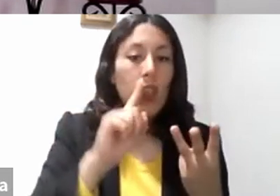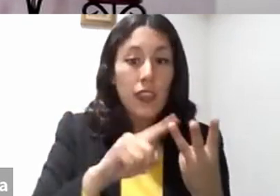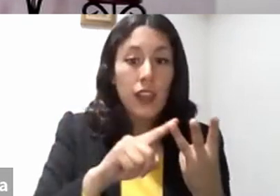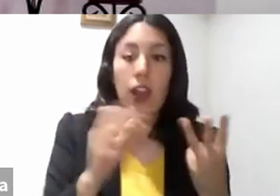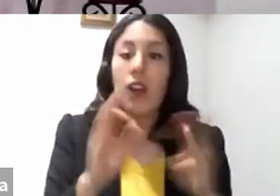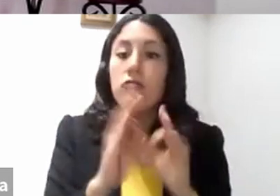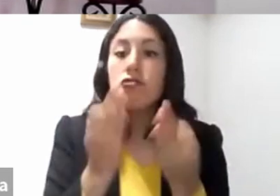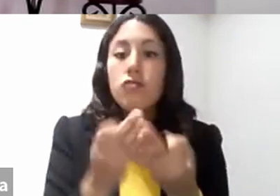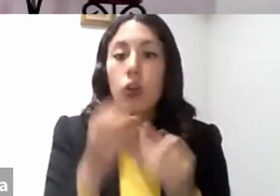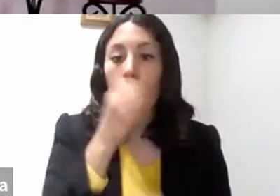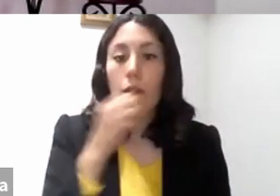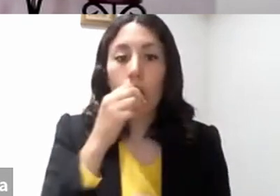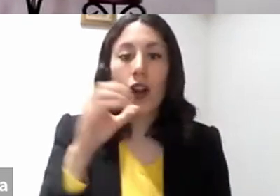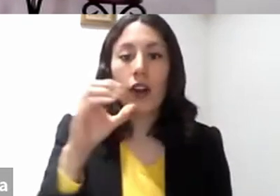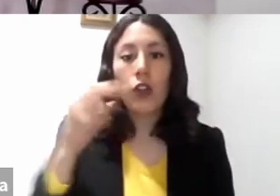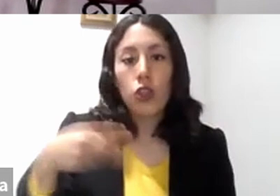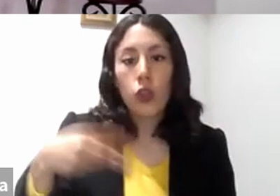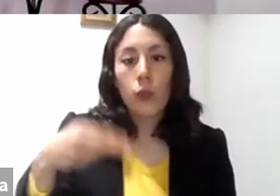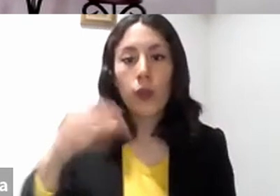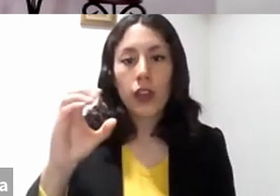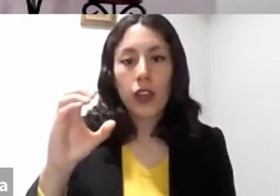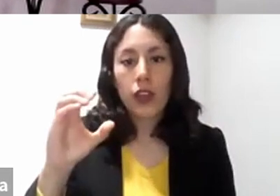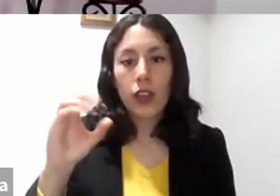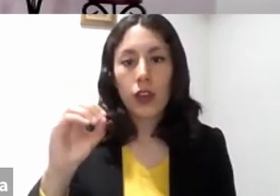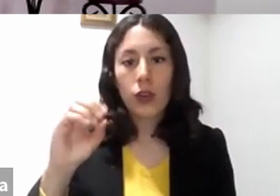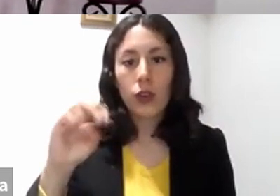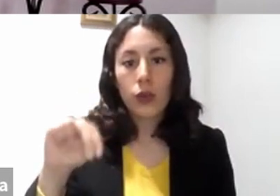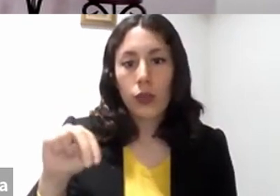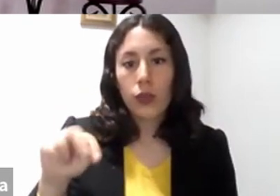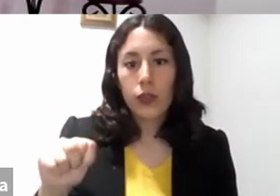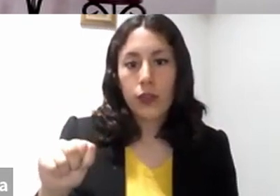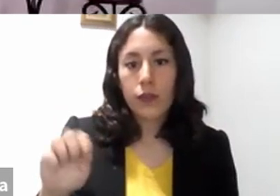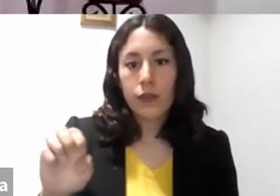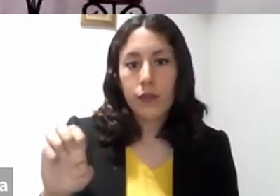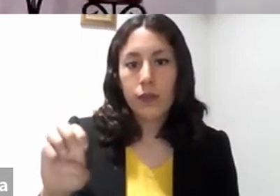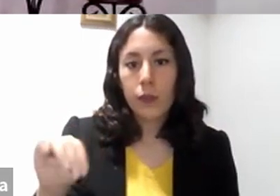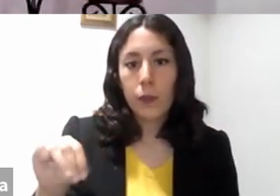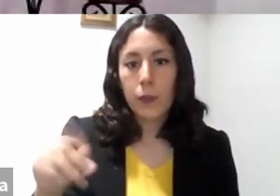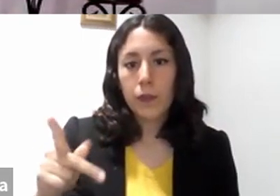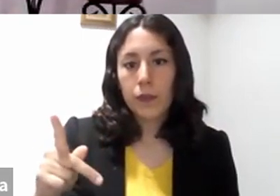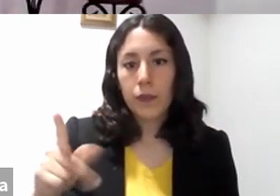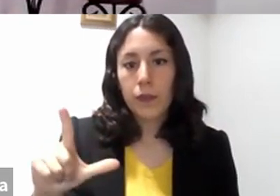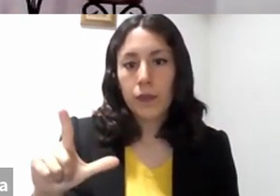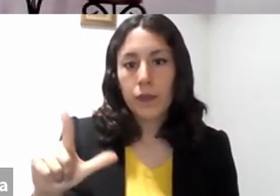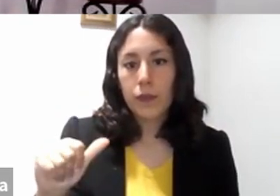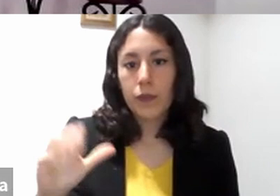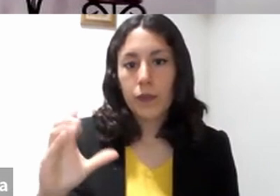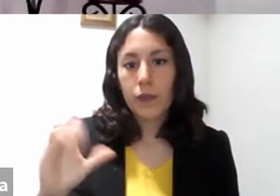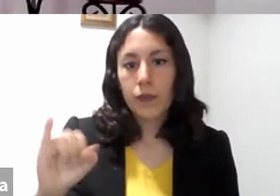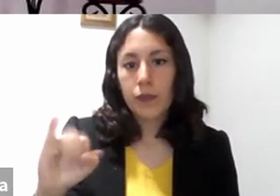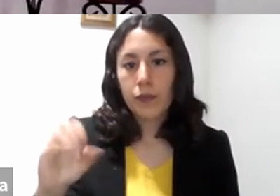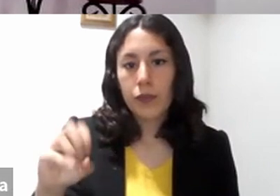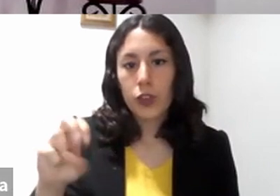y la contemplación yo creo que un poco de mistificar la porque hay gente que la pone como si fuera algo así elevadísimo un